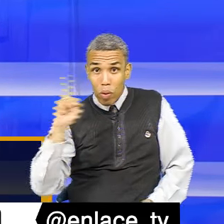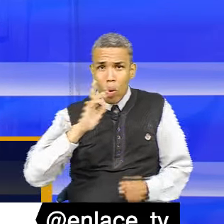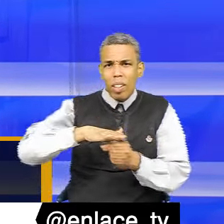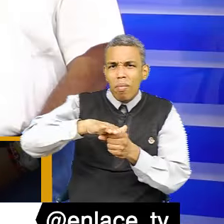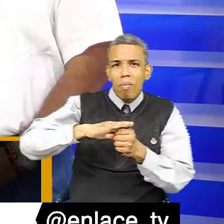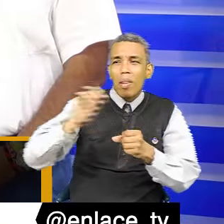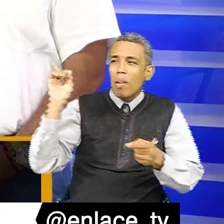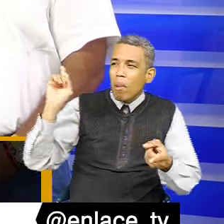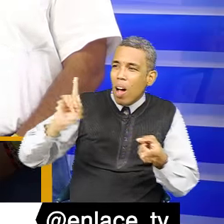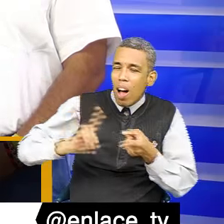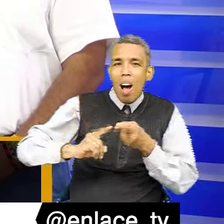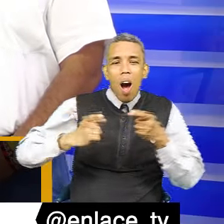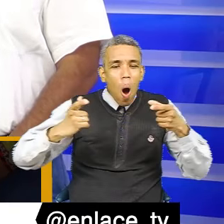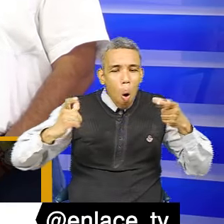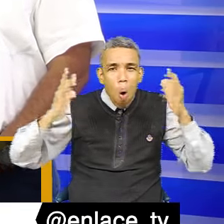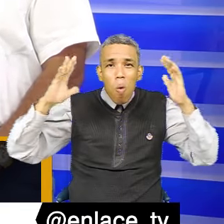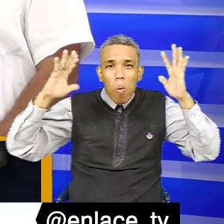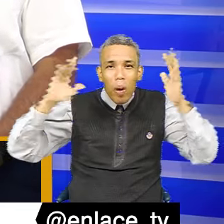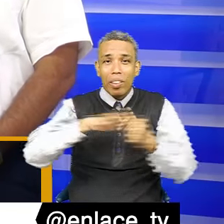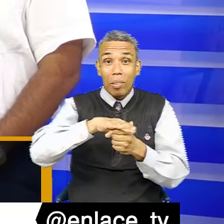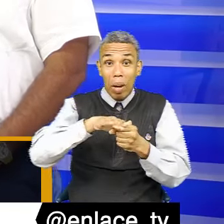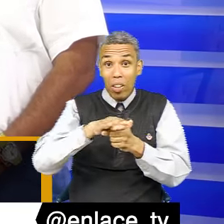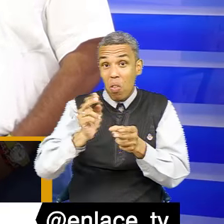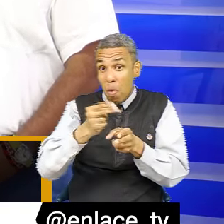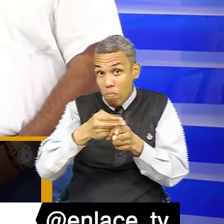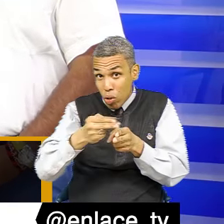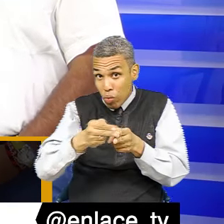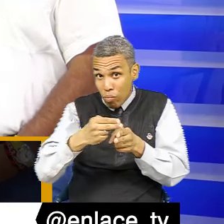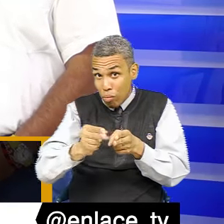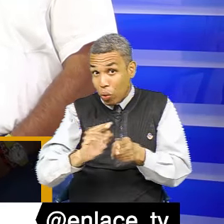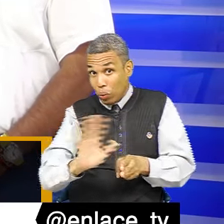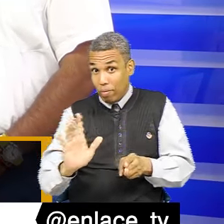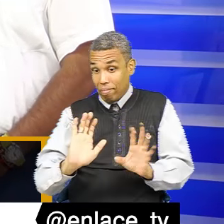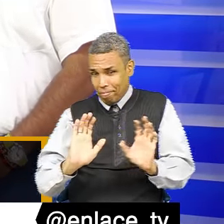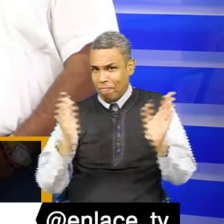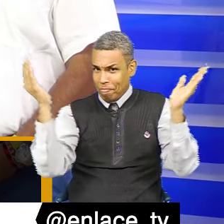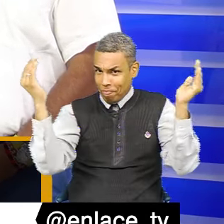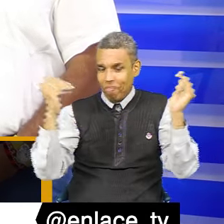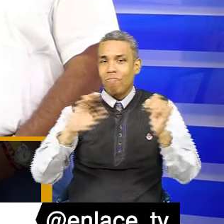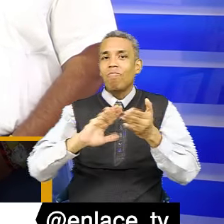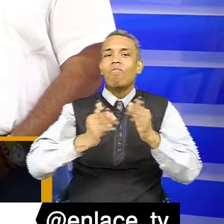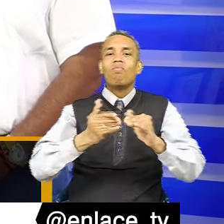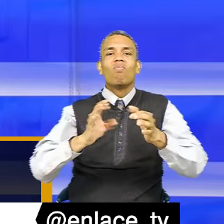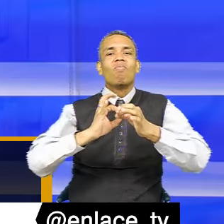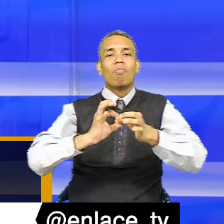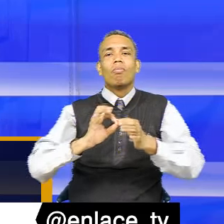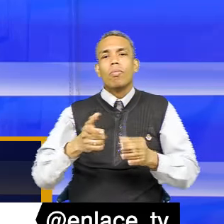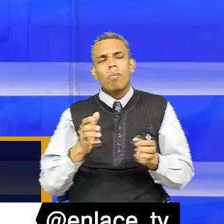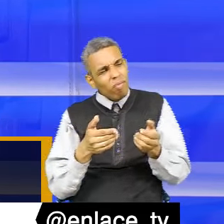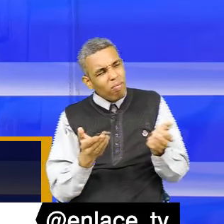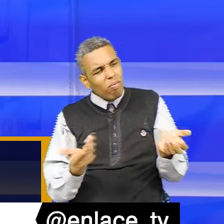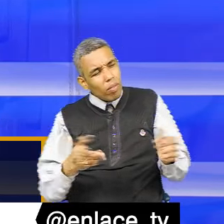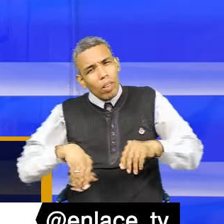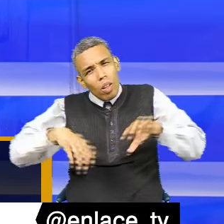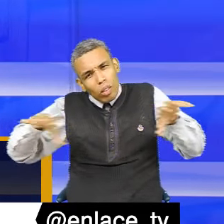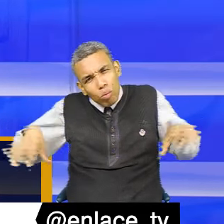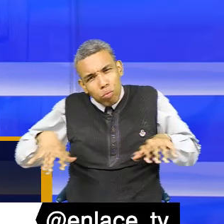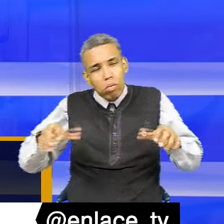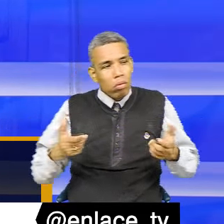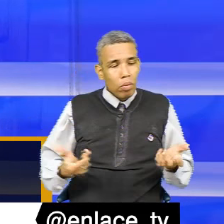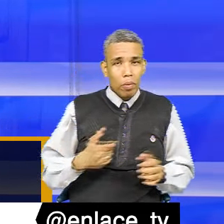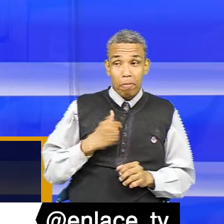comunidad. Bueno, concejal, ¿qué actividades estarán desarrollando en el marco del aniversario del barrio Miraflores? Bueno, si Dios lo permite, el sábado empezamos